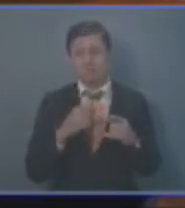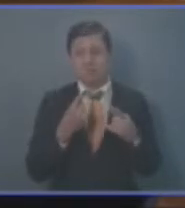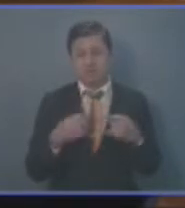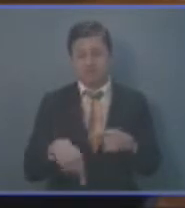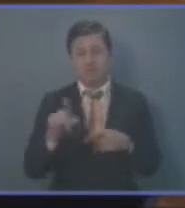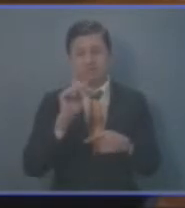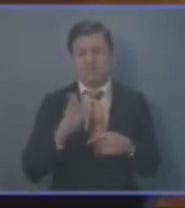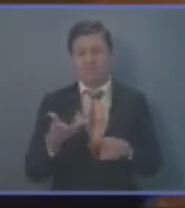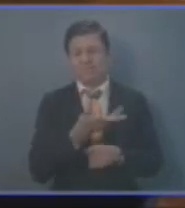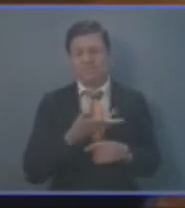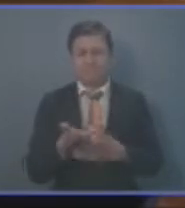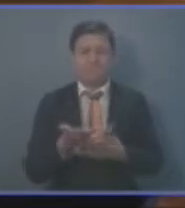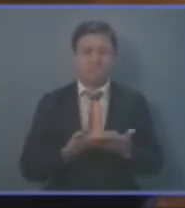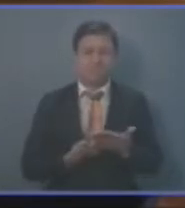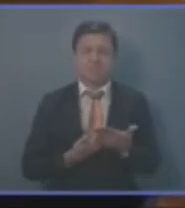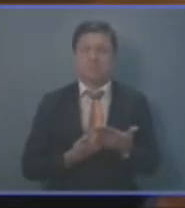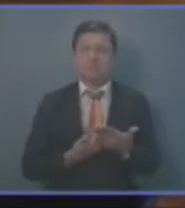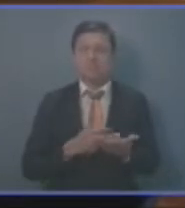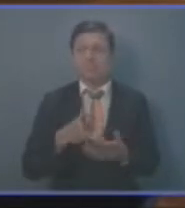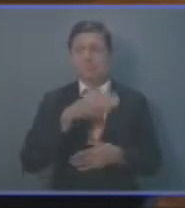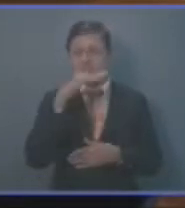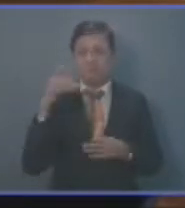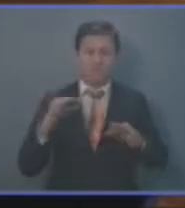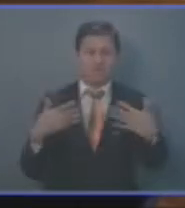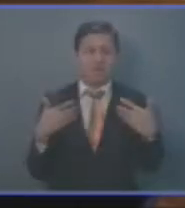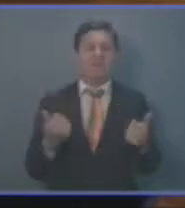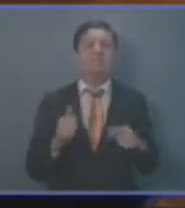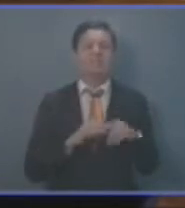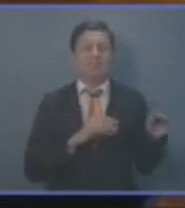evaluación de la política y el Plan Nacional de Salud.